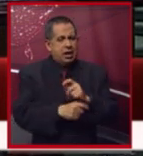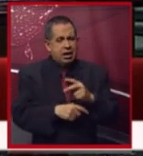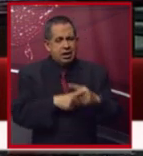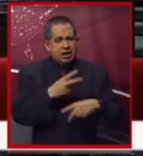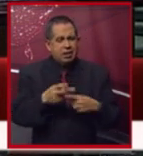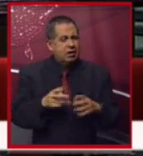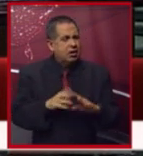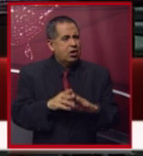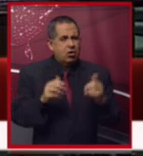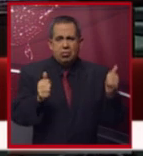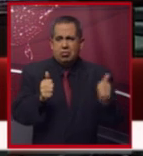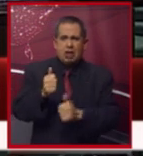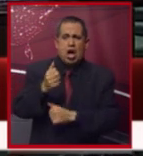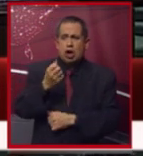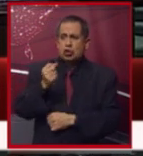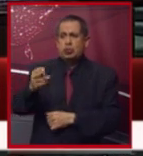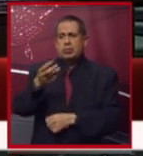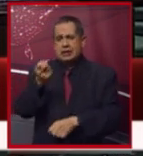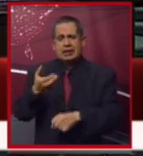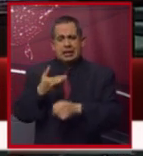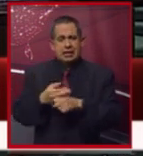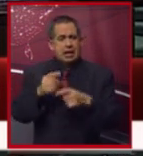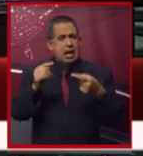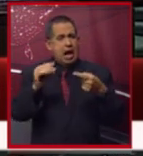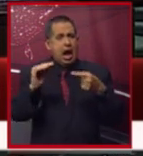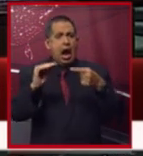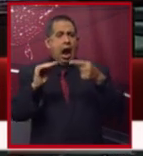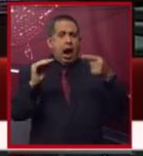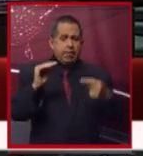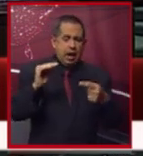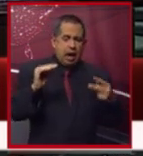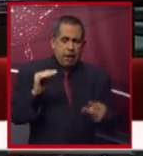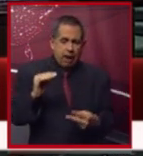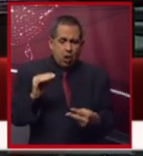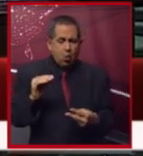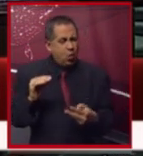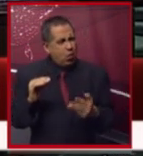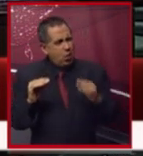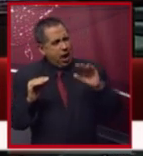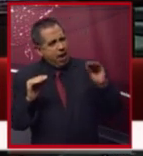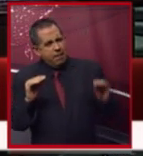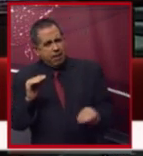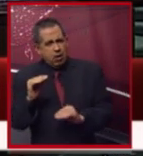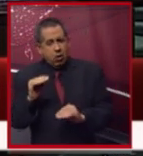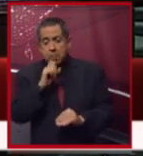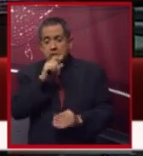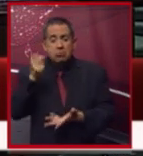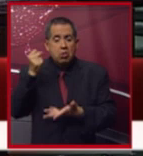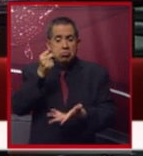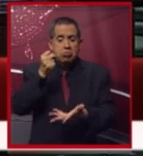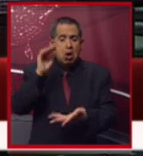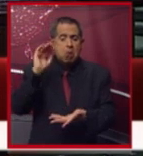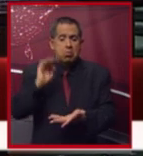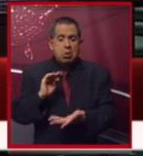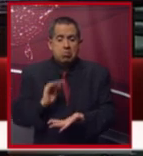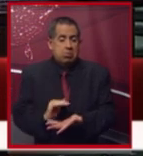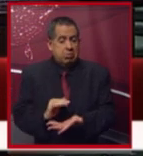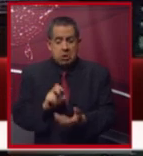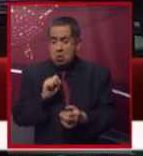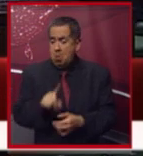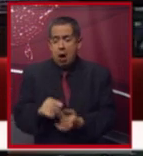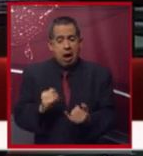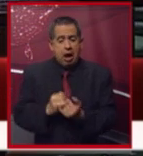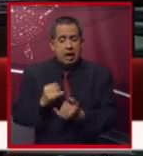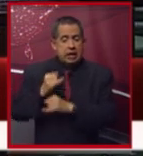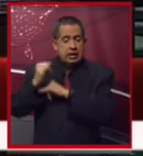a subsecretaría, es decir, 2 niveles de mando, y con esto también los recursos federales e internacionales